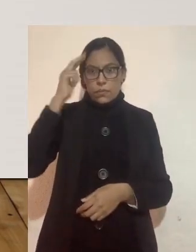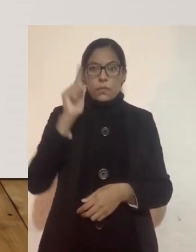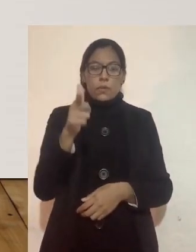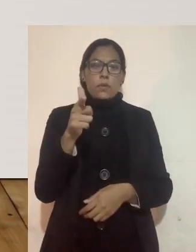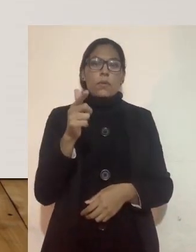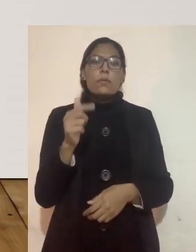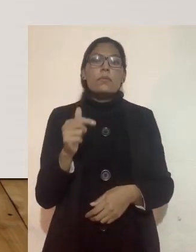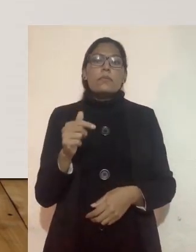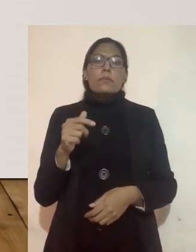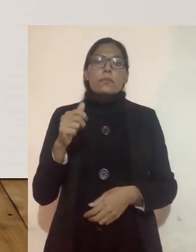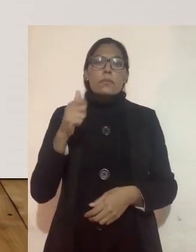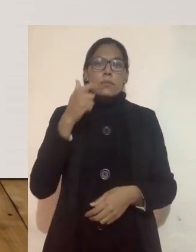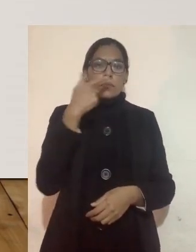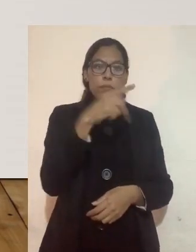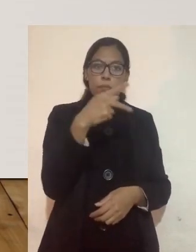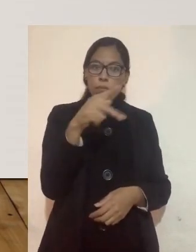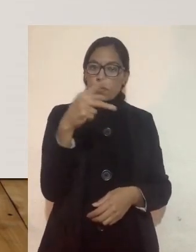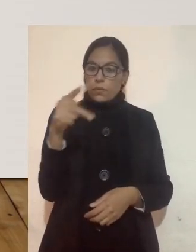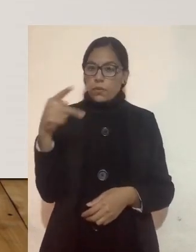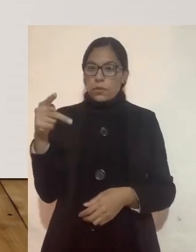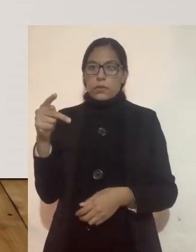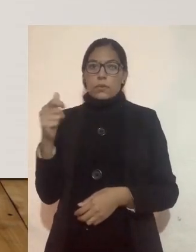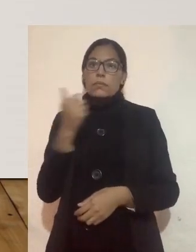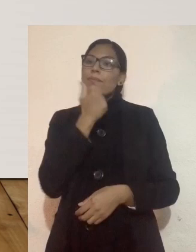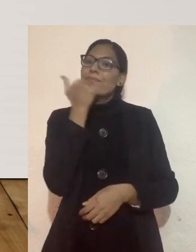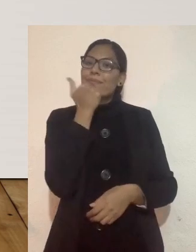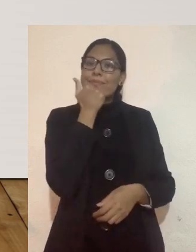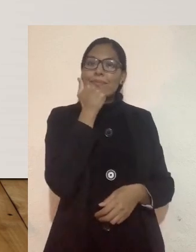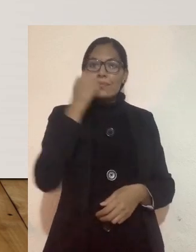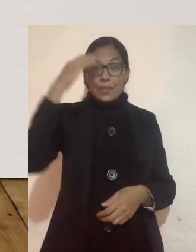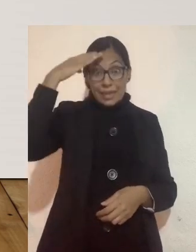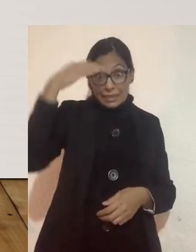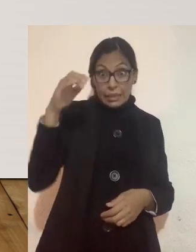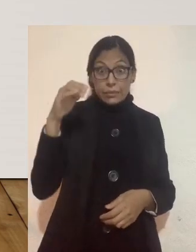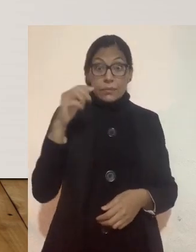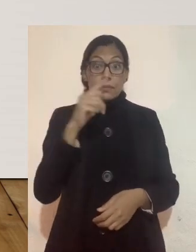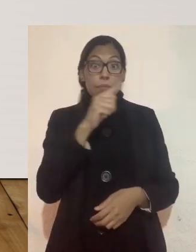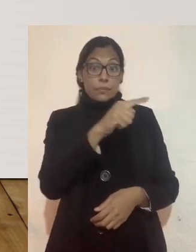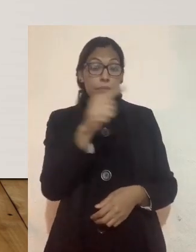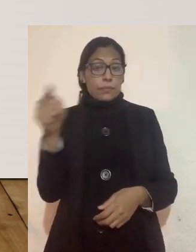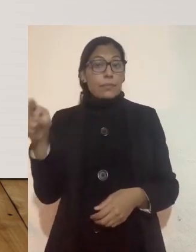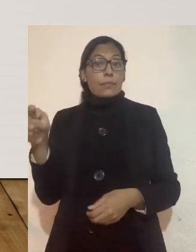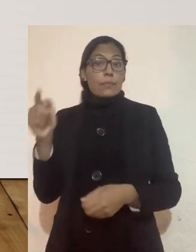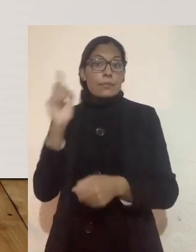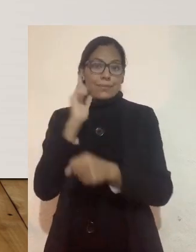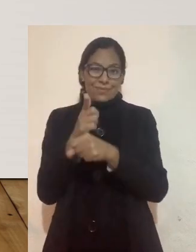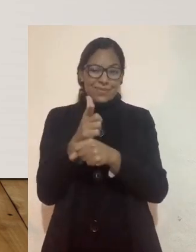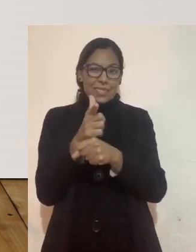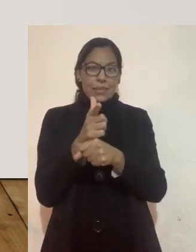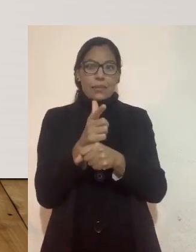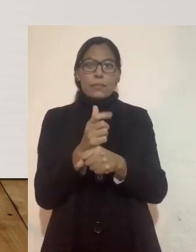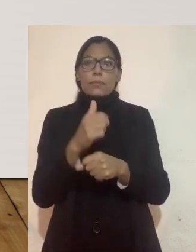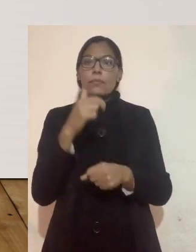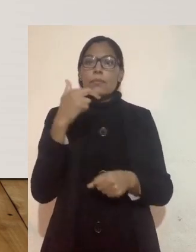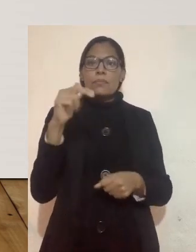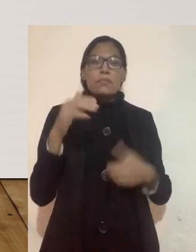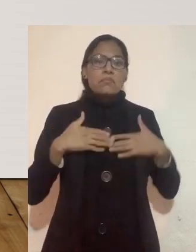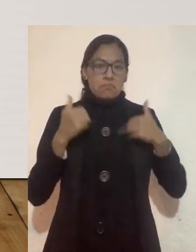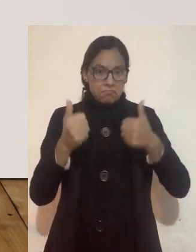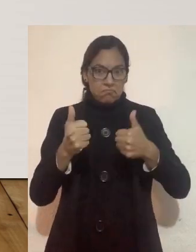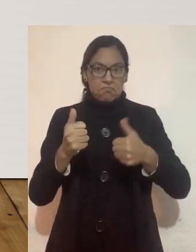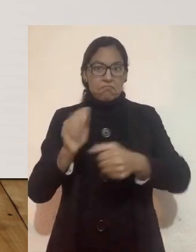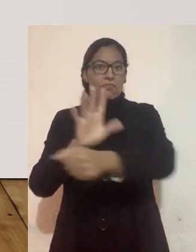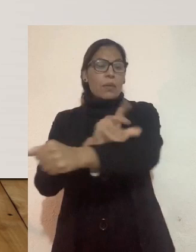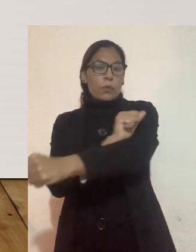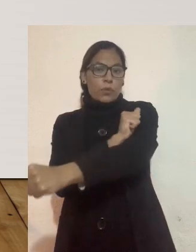Recuerda, si tú y tus alumnos logran identificar, nombrar y comprender